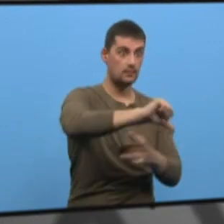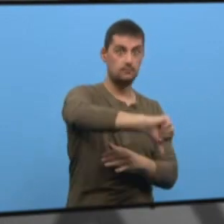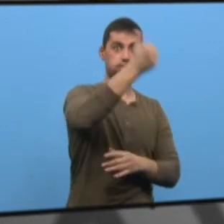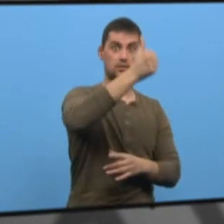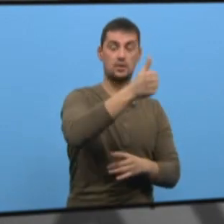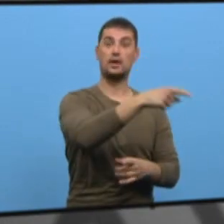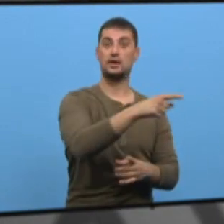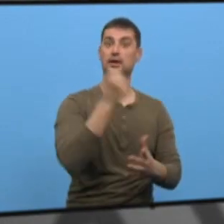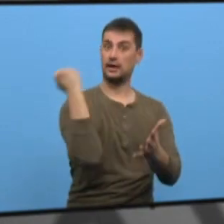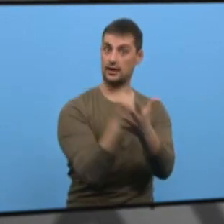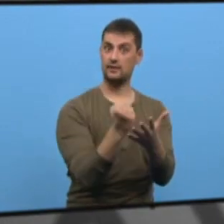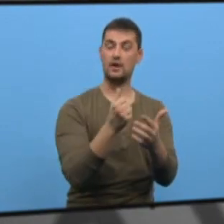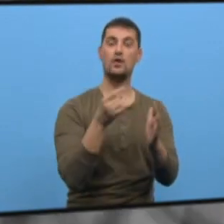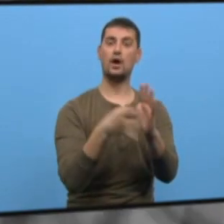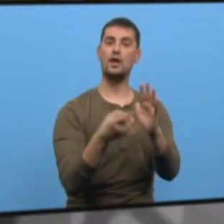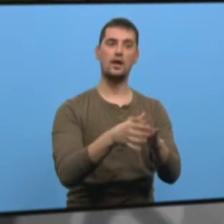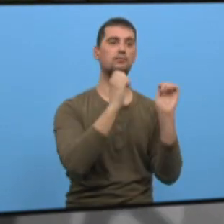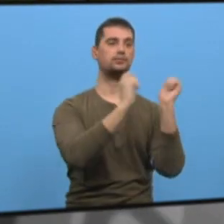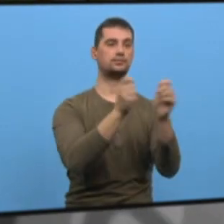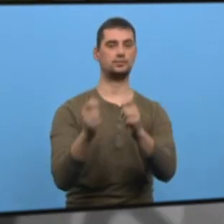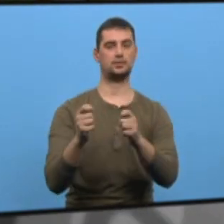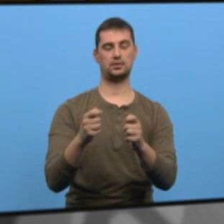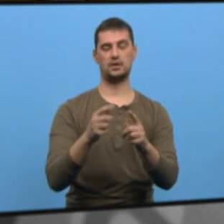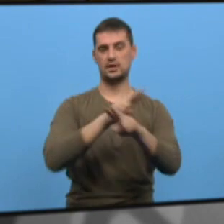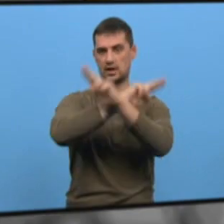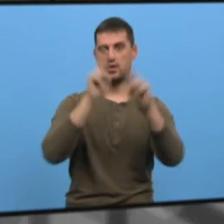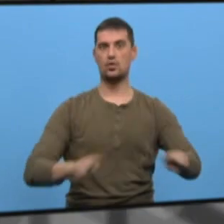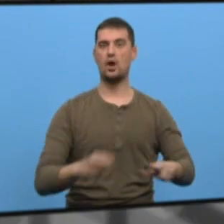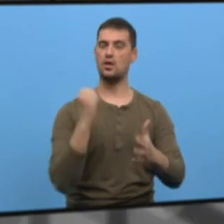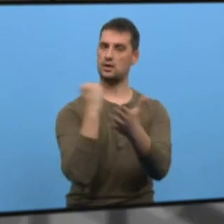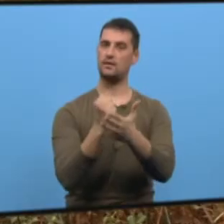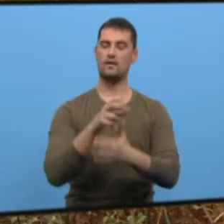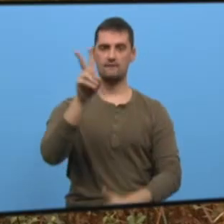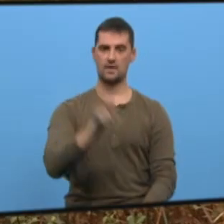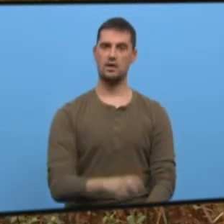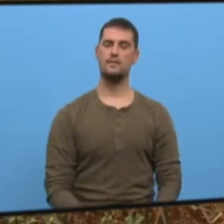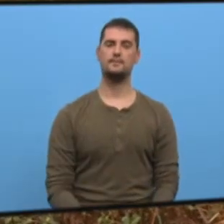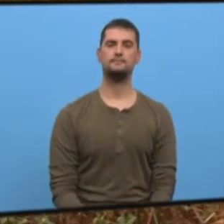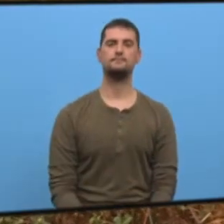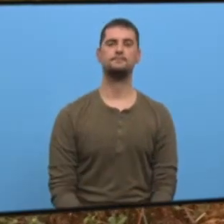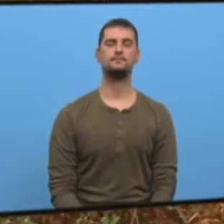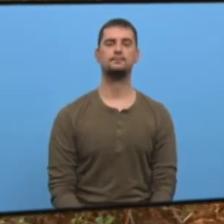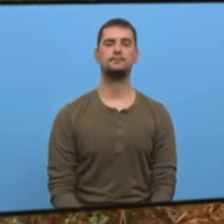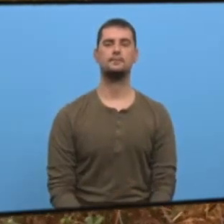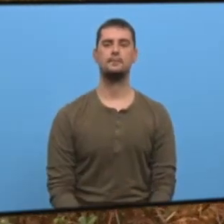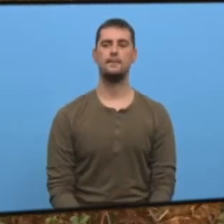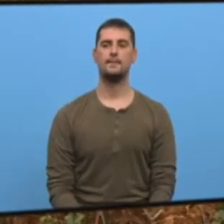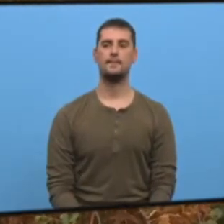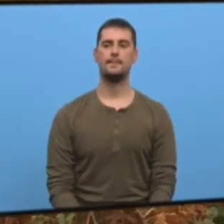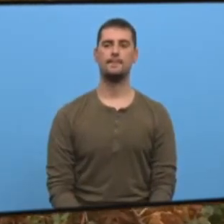líder nest tipo de certifica a nivel internacional aqu parcela de